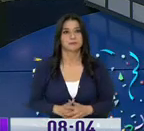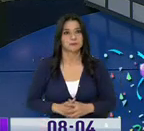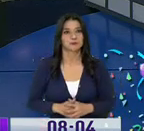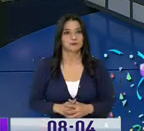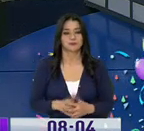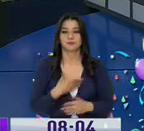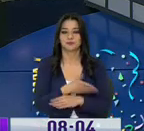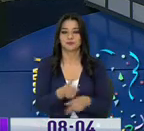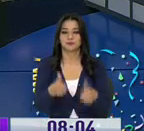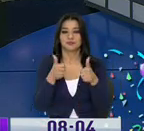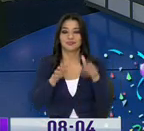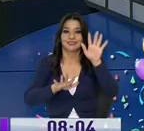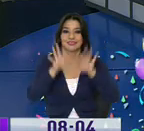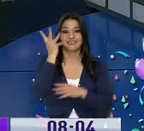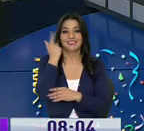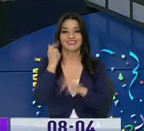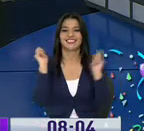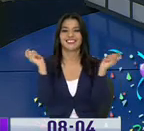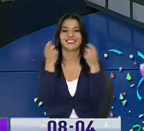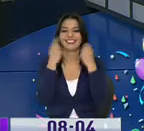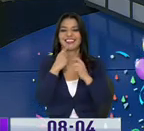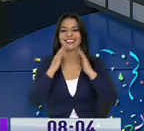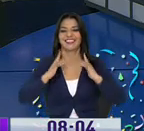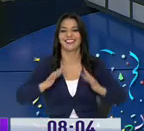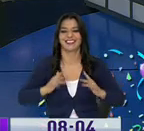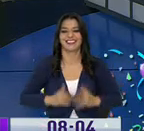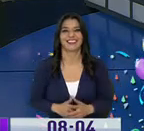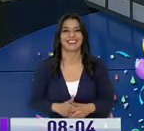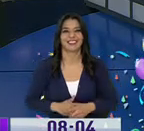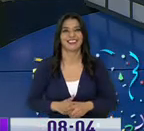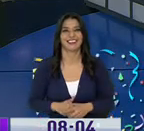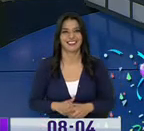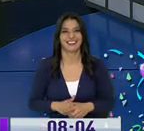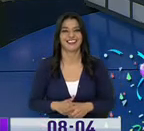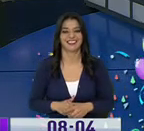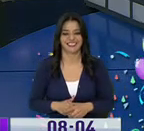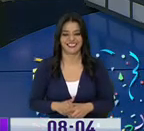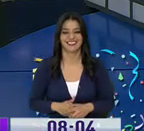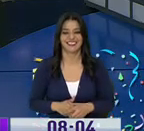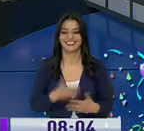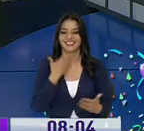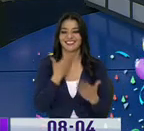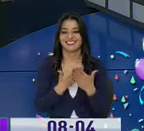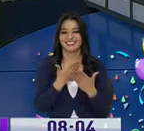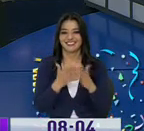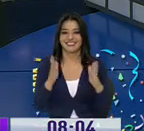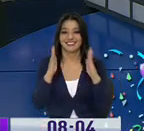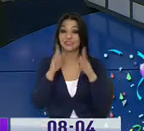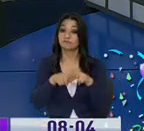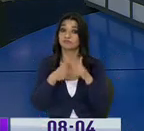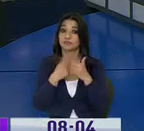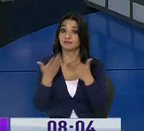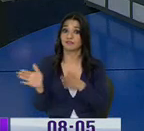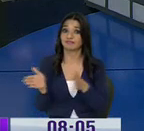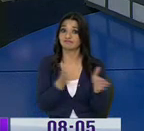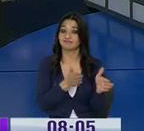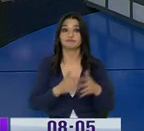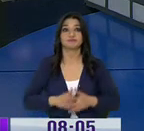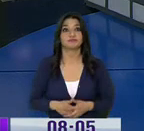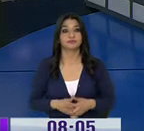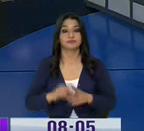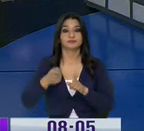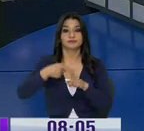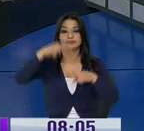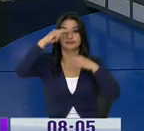mi querida Sofía. 15 días vamos a festejar. Que las obras sean buenas. Muchas gracias. Iniciemos ya, vecinos queridos, en el